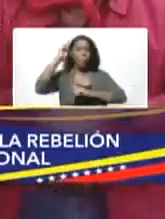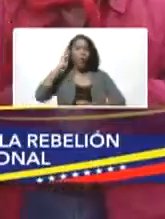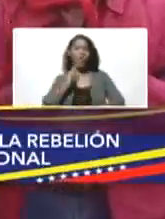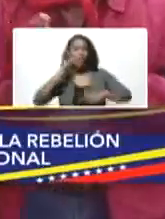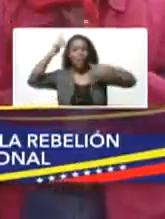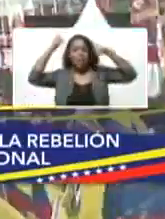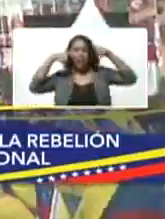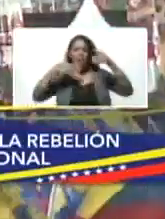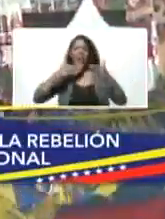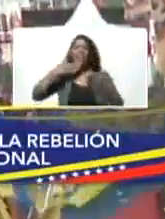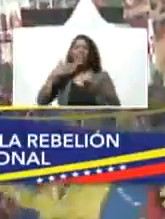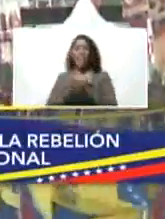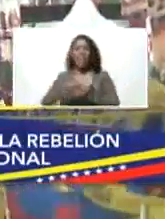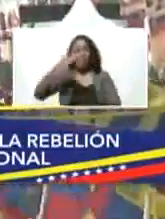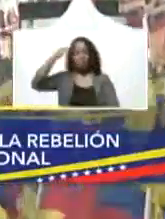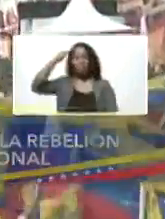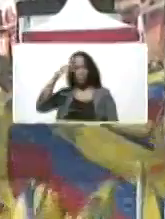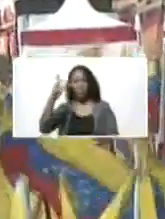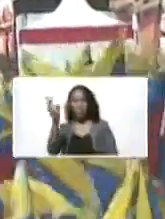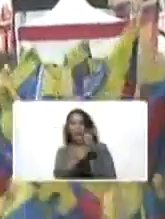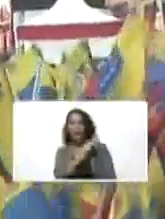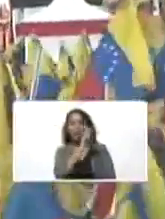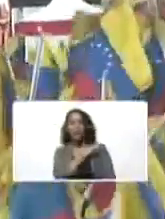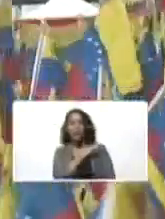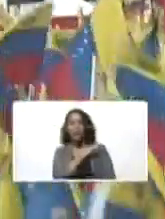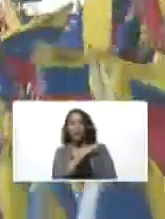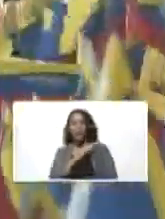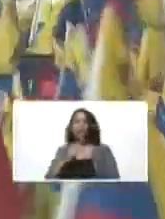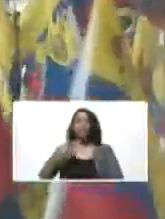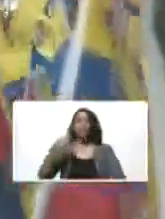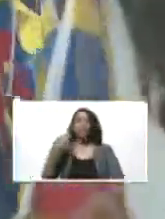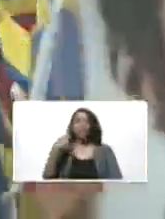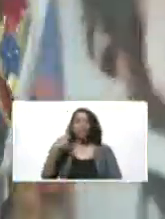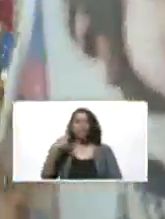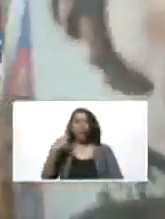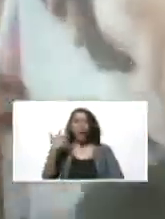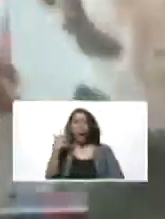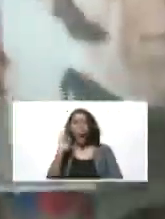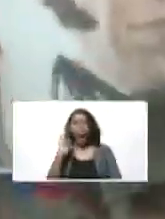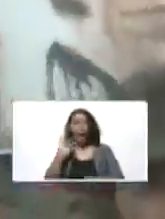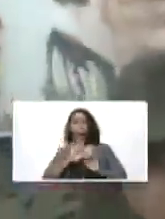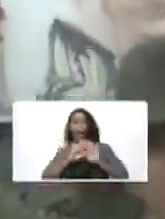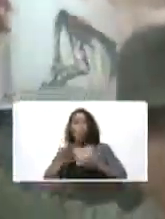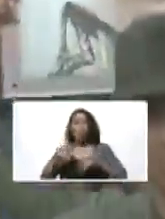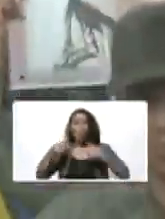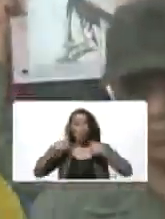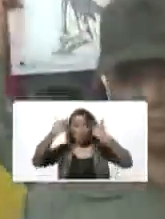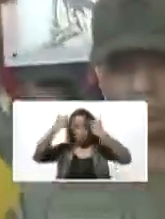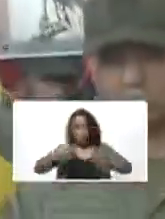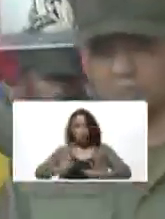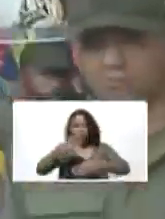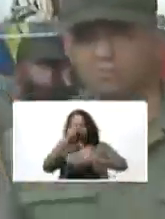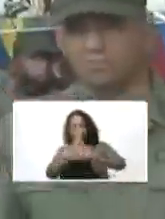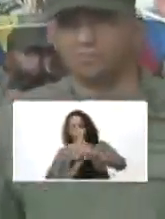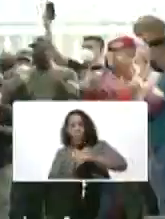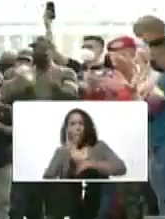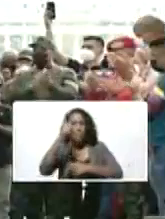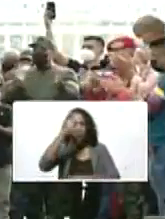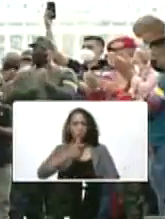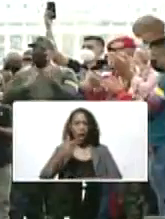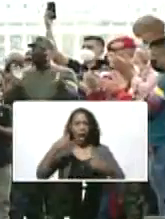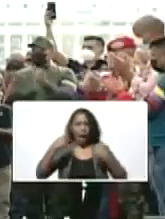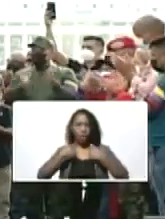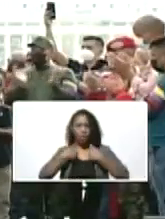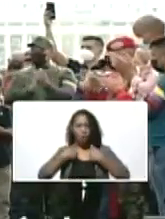Chávez! Gracias, mi comandante en jefe. Cuente con este humilde soldado, cuente con estos